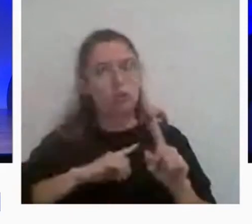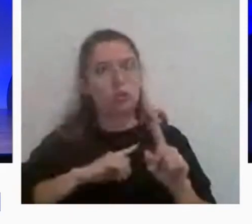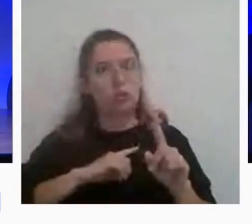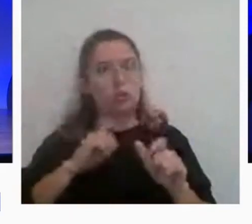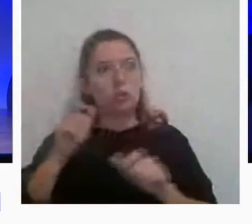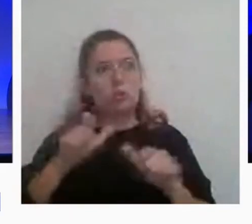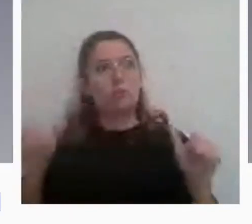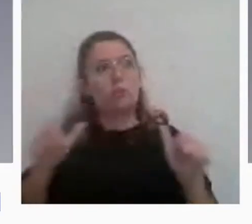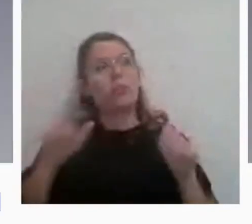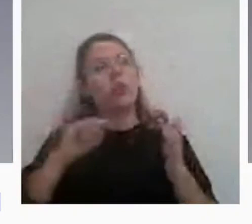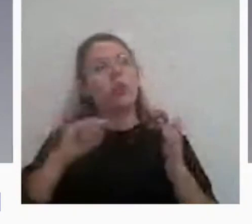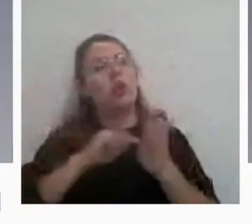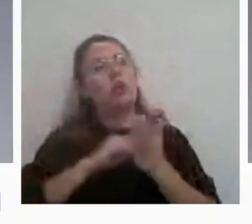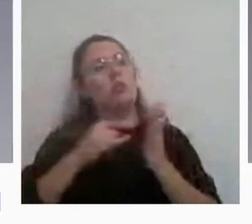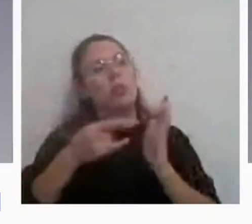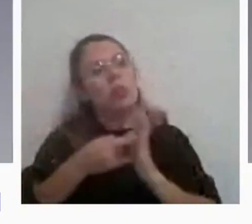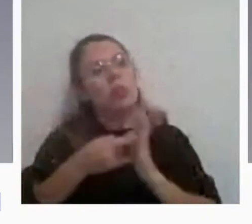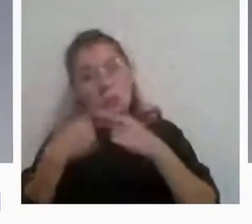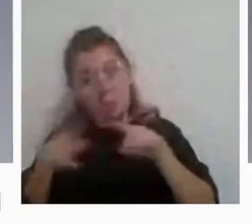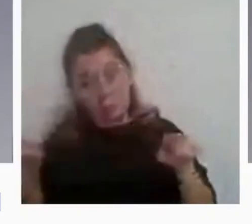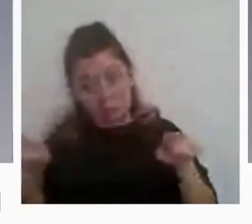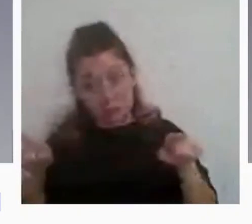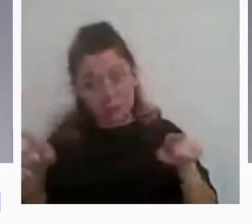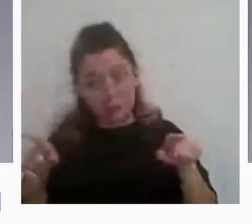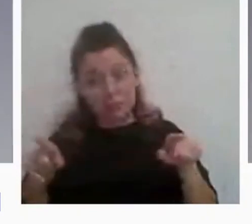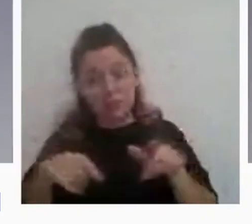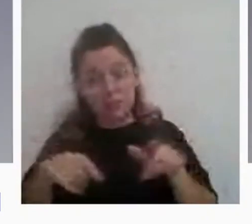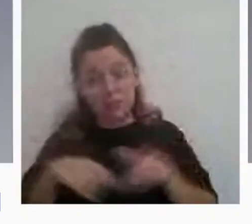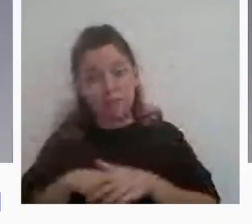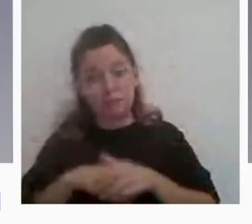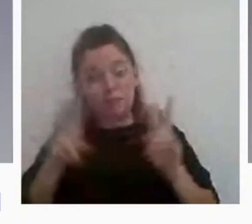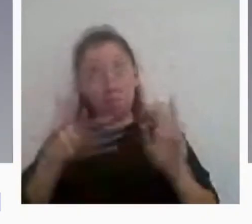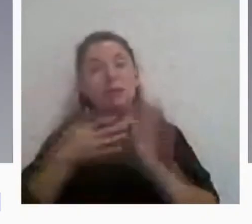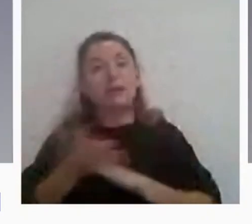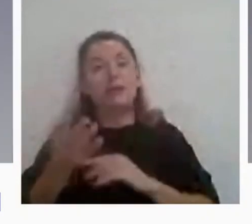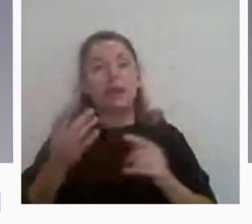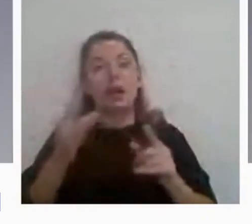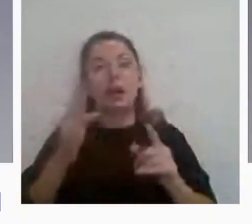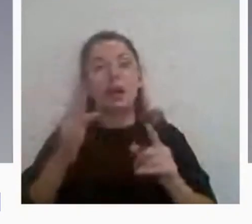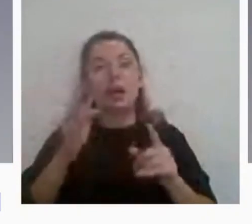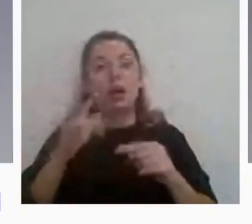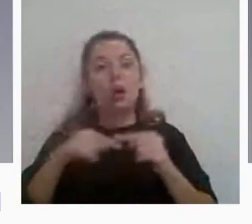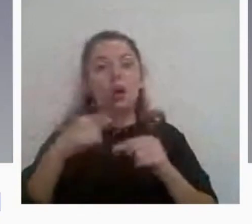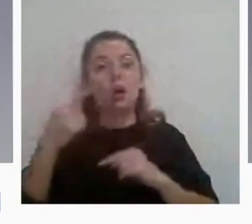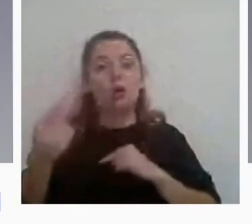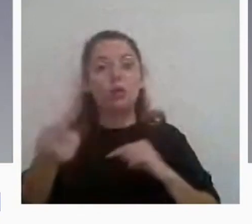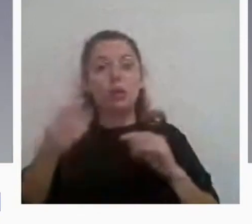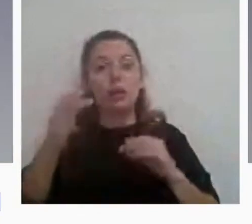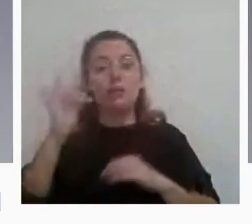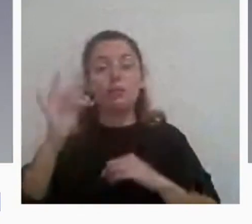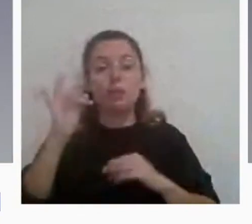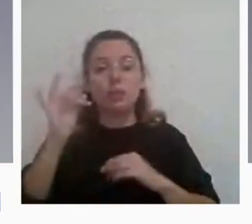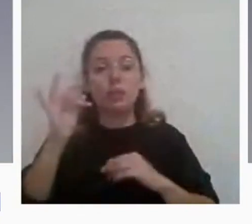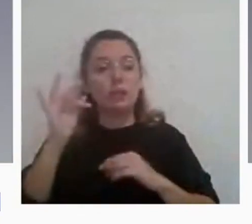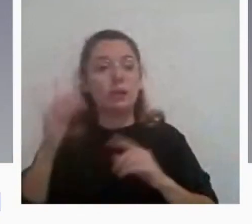proyectos disruptivos, diferentes y que tienen una consecuencia positiva, naturalmente, para toda